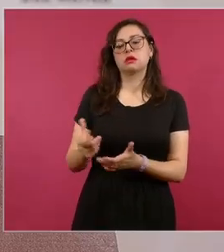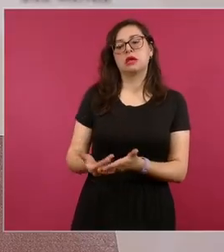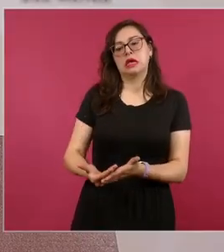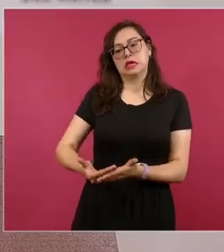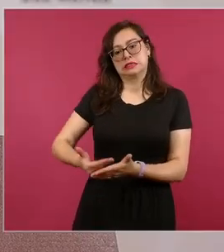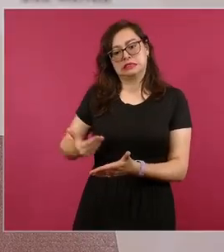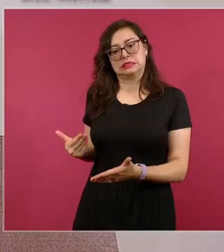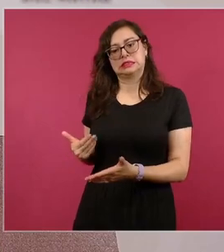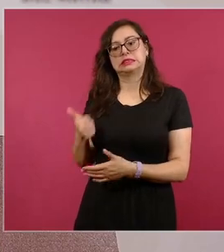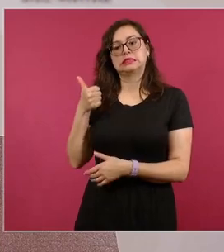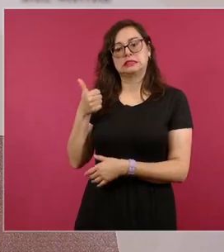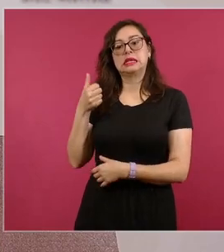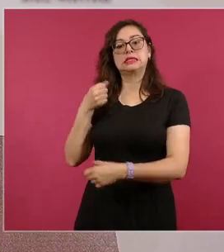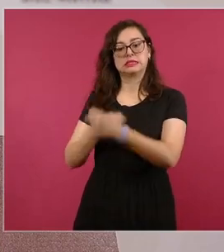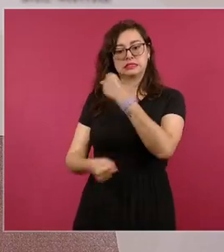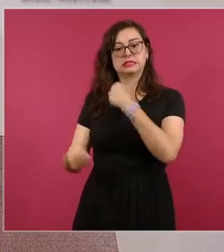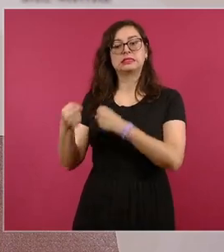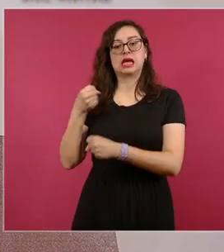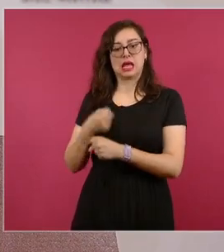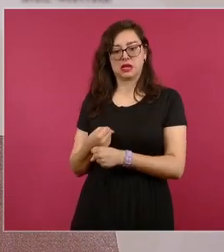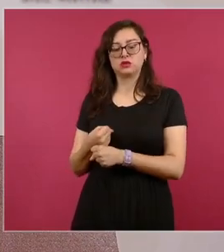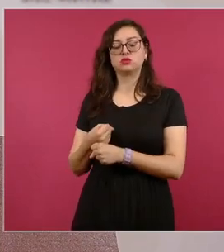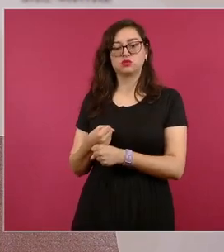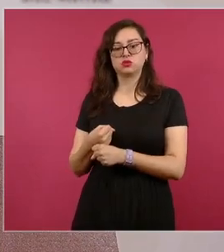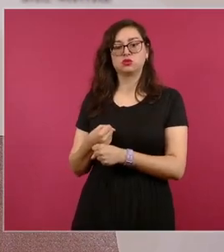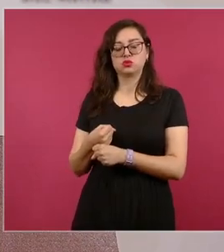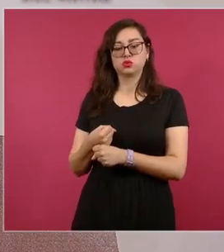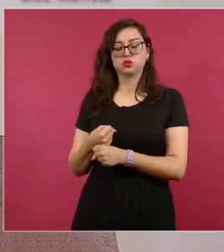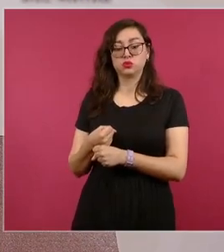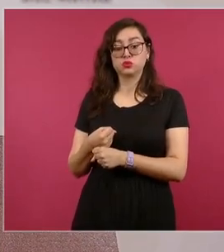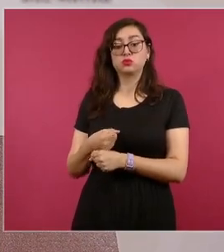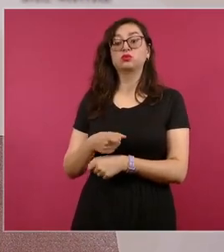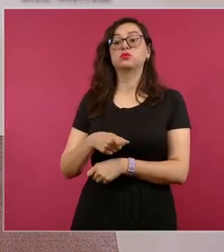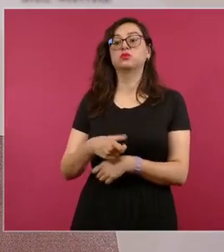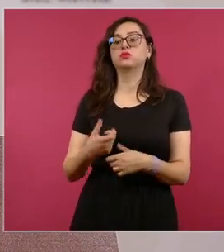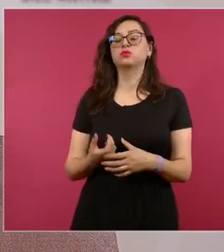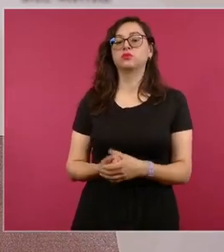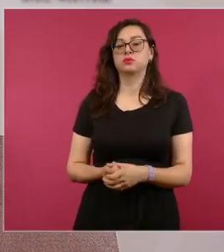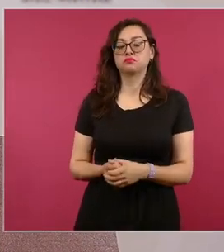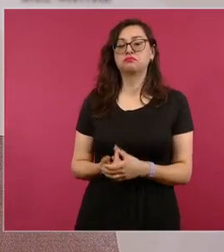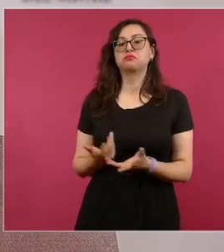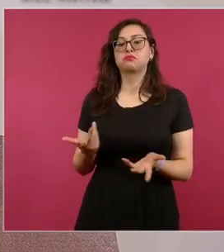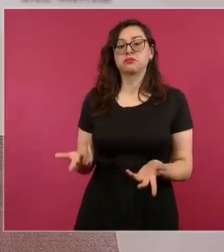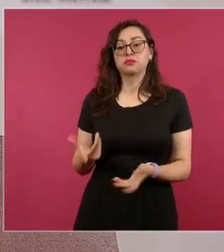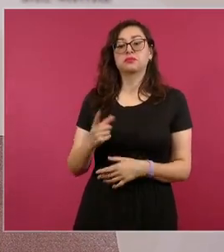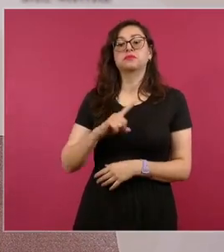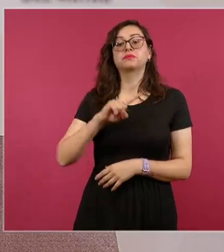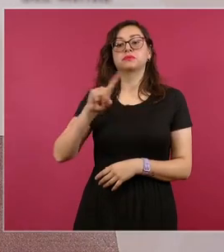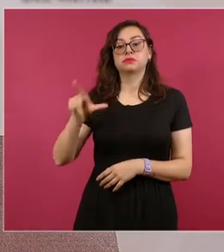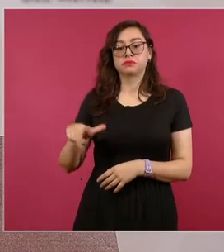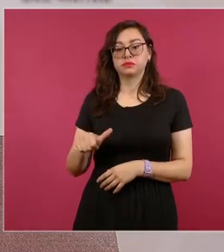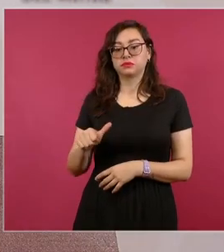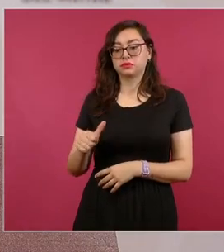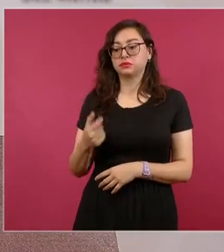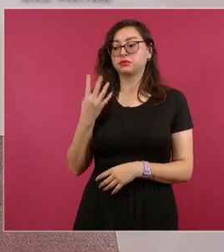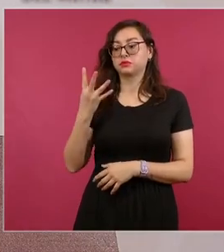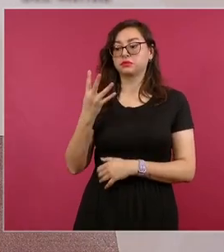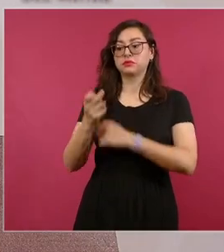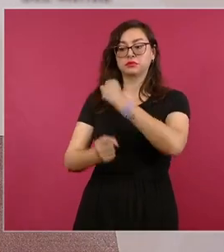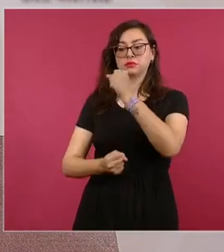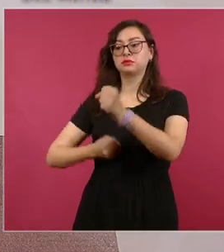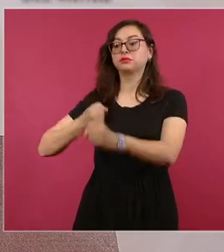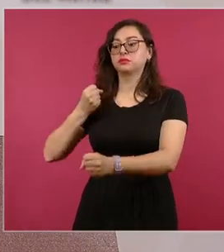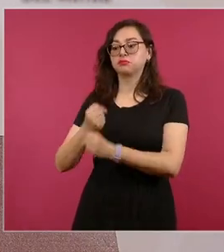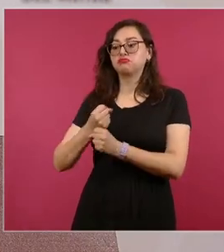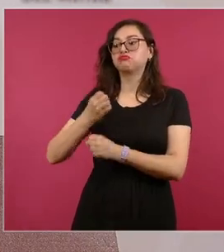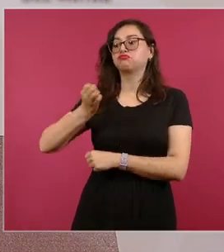6 años. Y desde hace 4 años estas escuelas están fundamentadas por un decreto que el señor